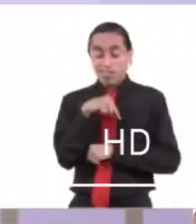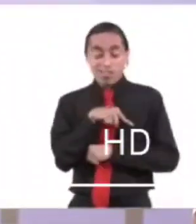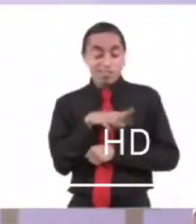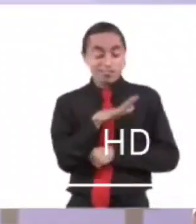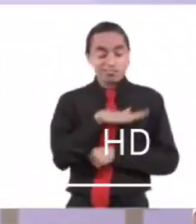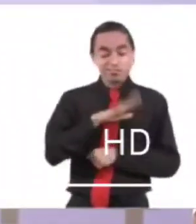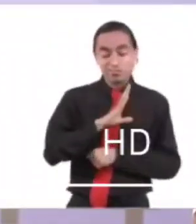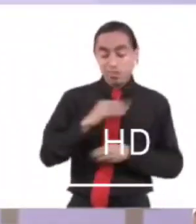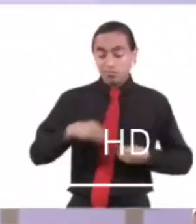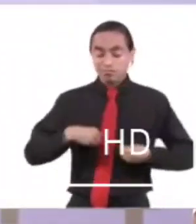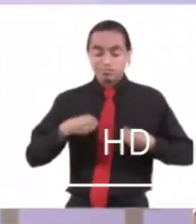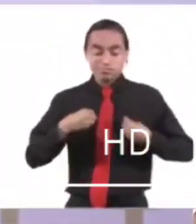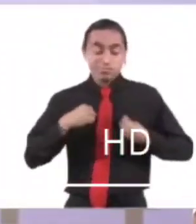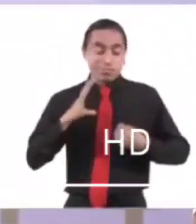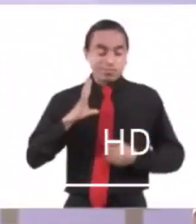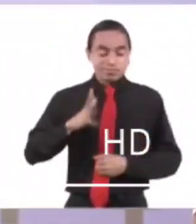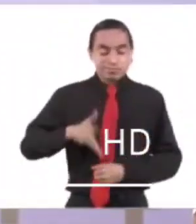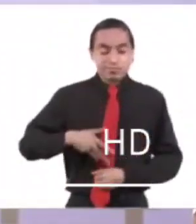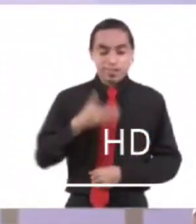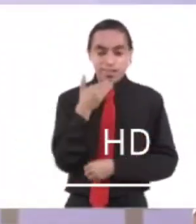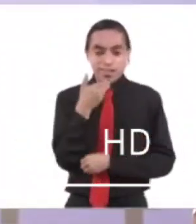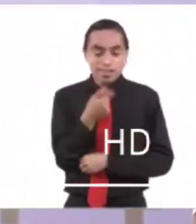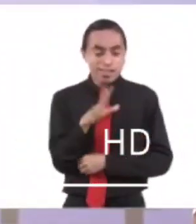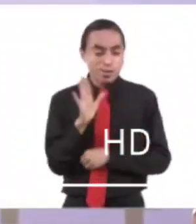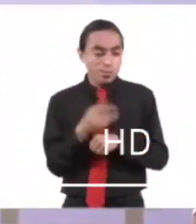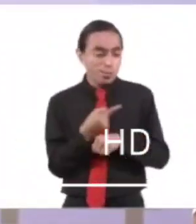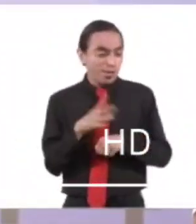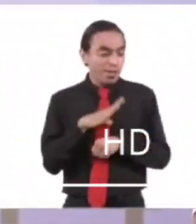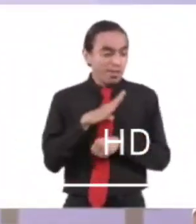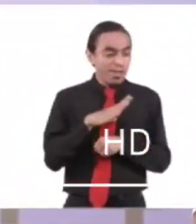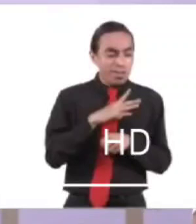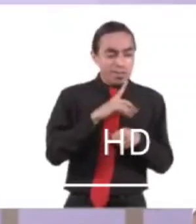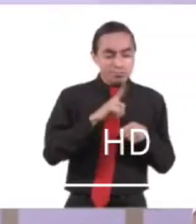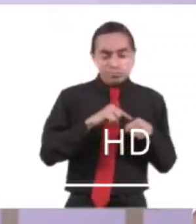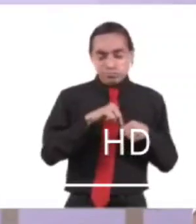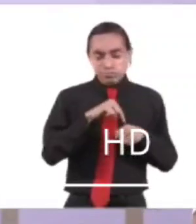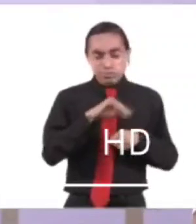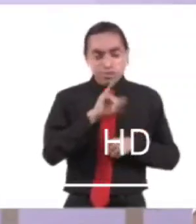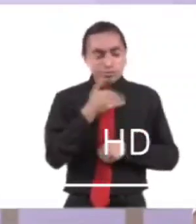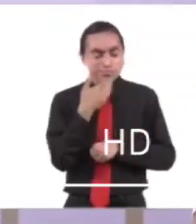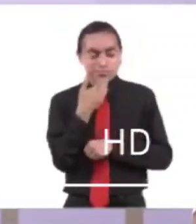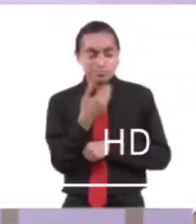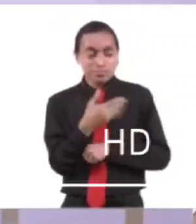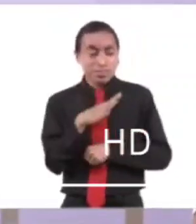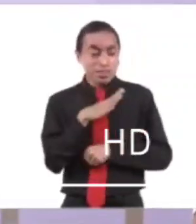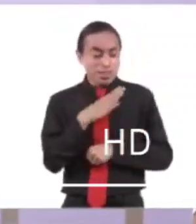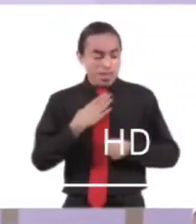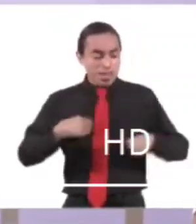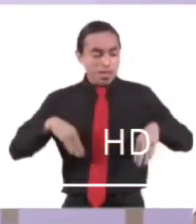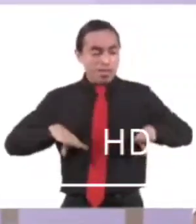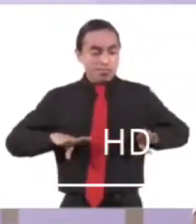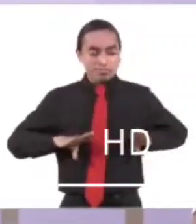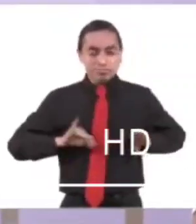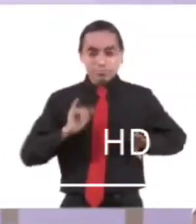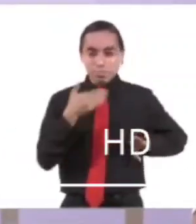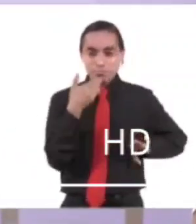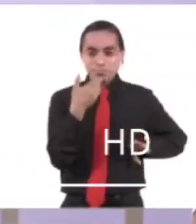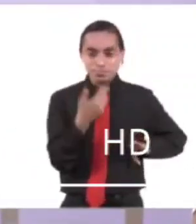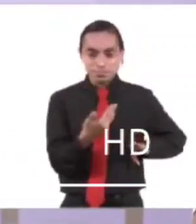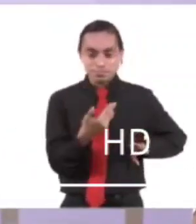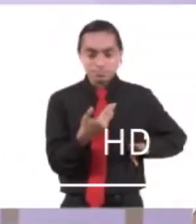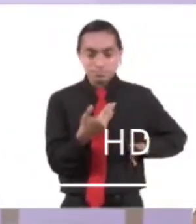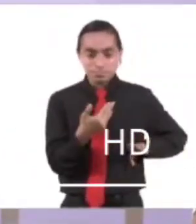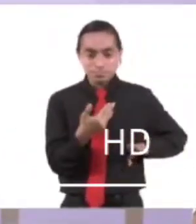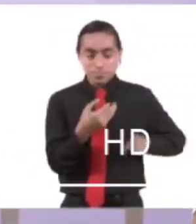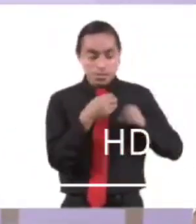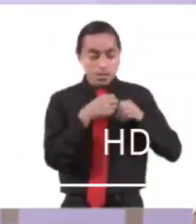colonia tan emblemática, pintoresca y popular, que no ha perdido ese carácter tan peculiar a